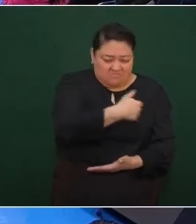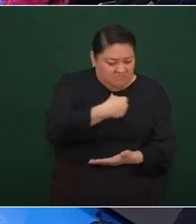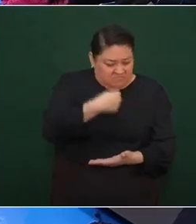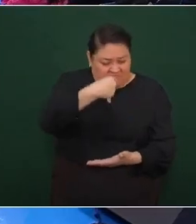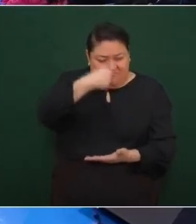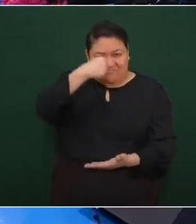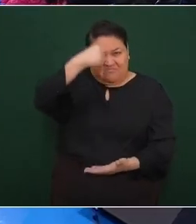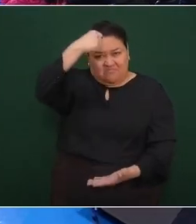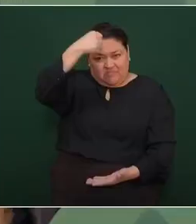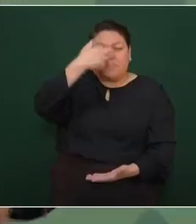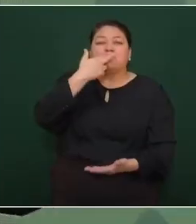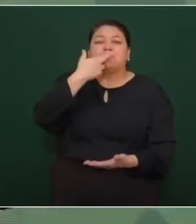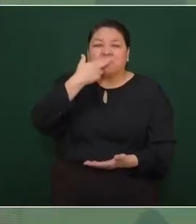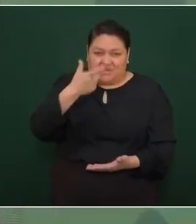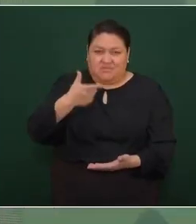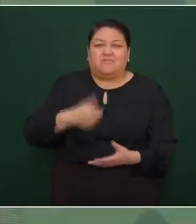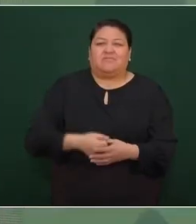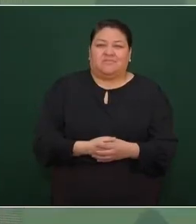de